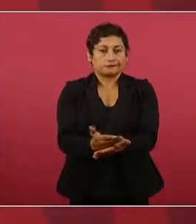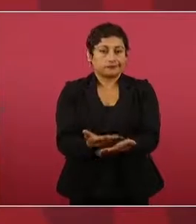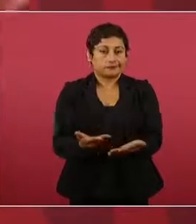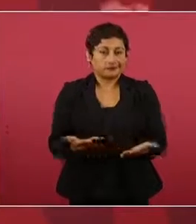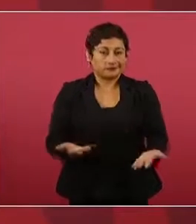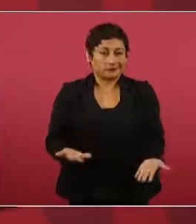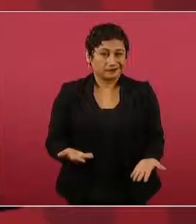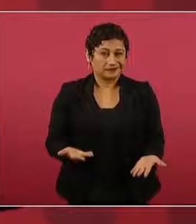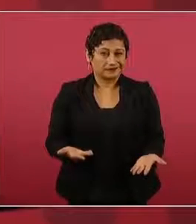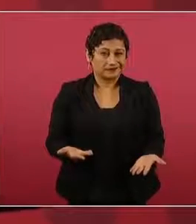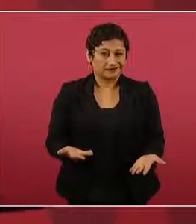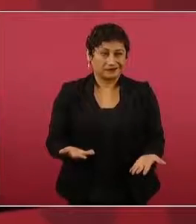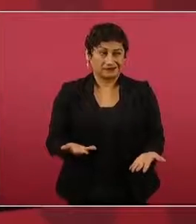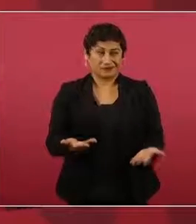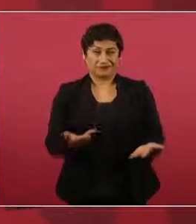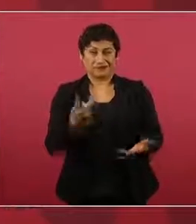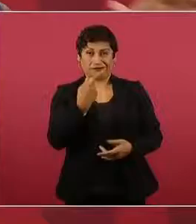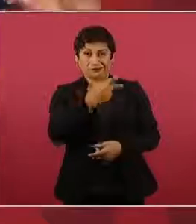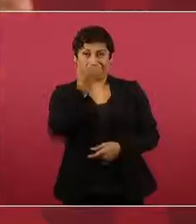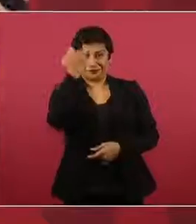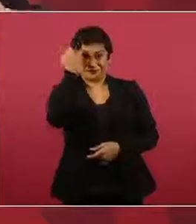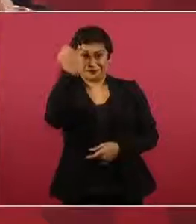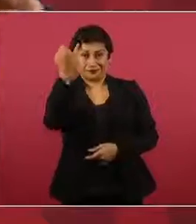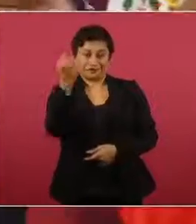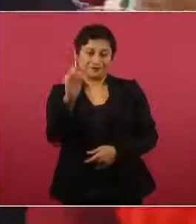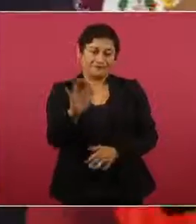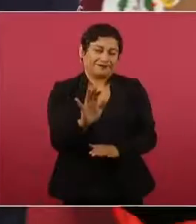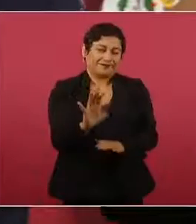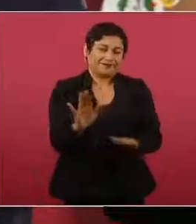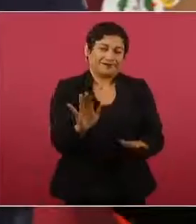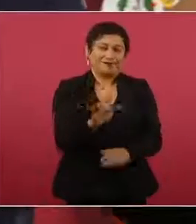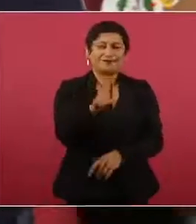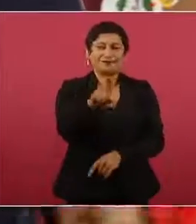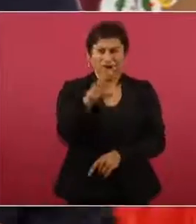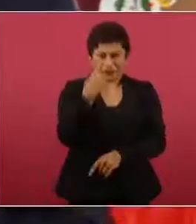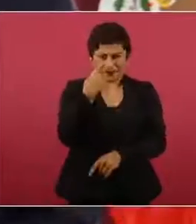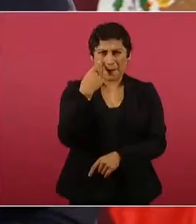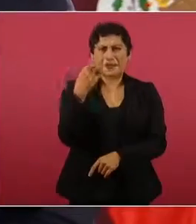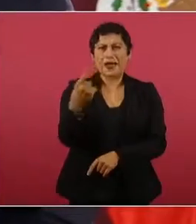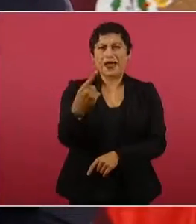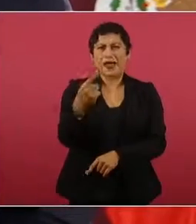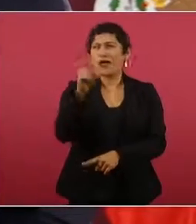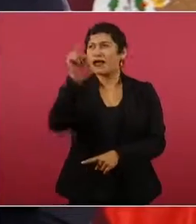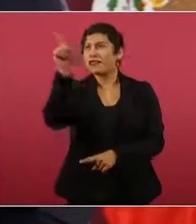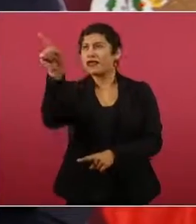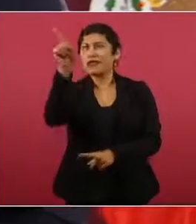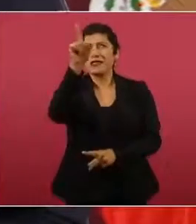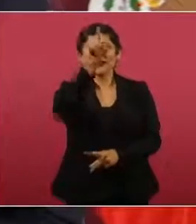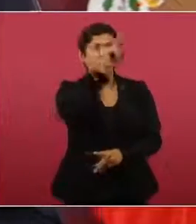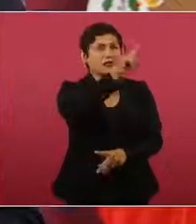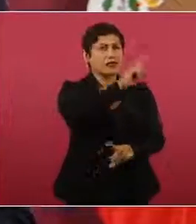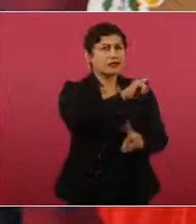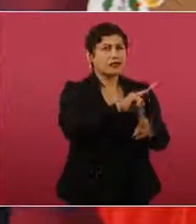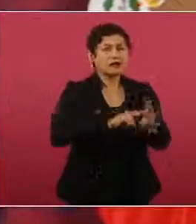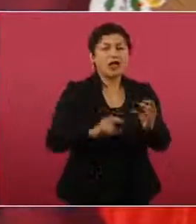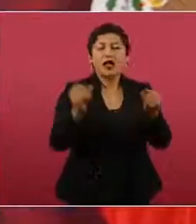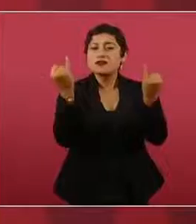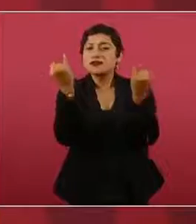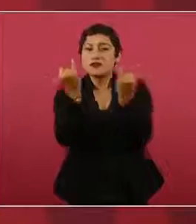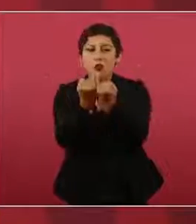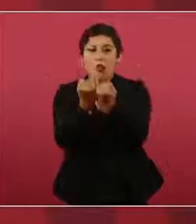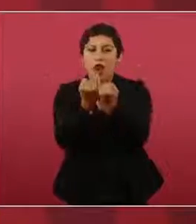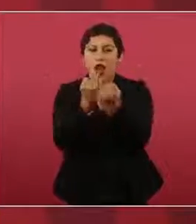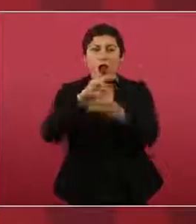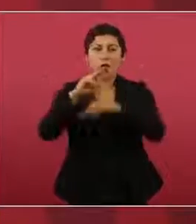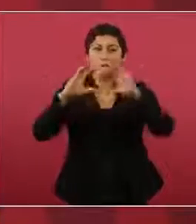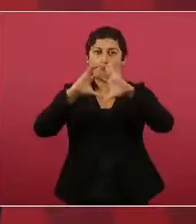Si se dan cuenta, en todos lados es la misma receta. Hay inflación, sube